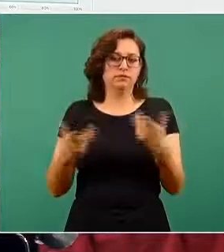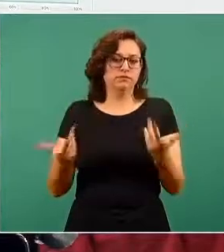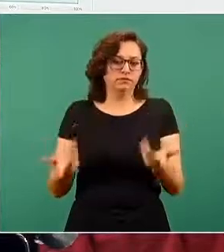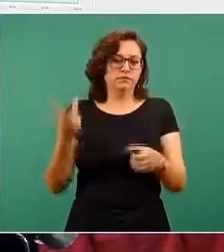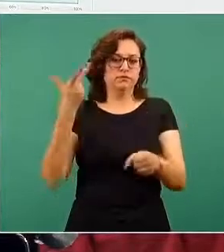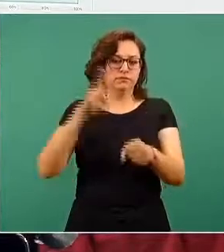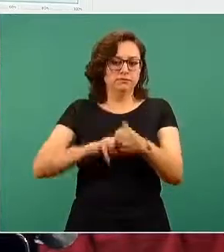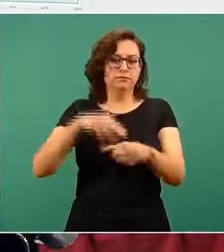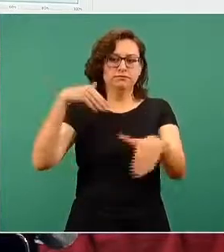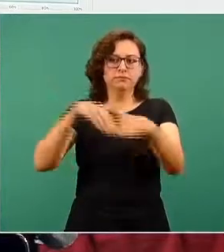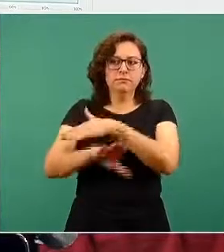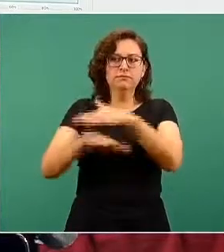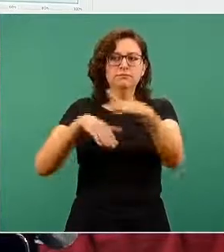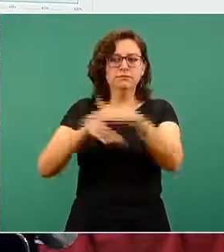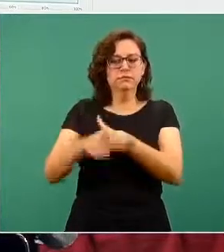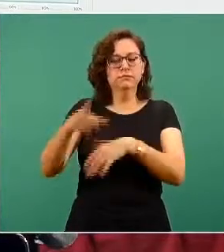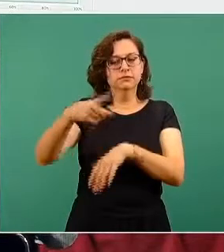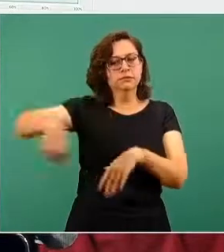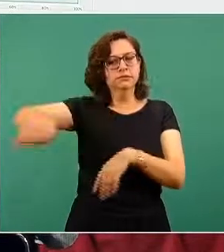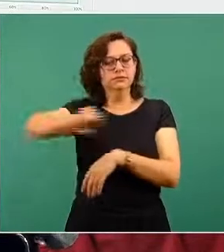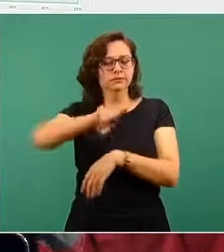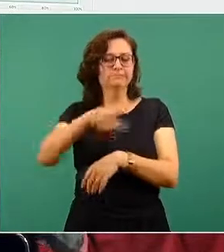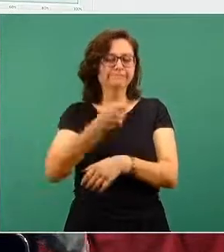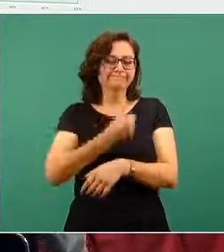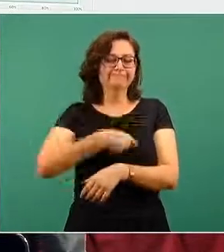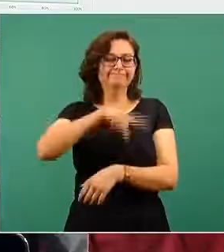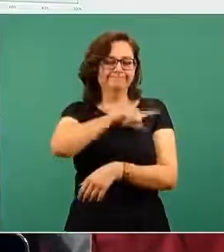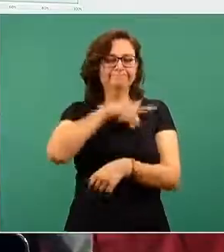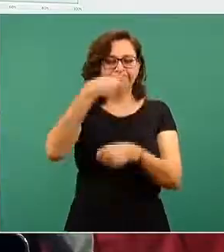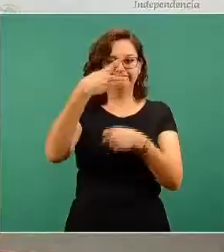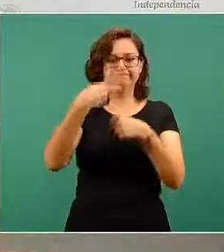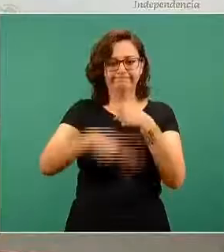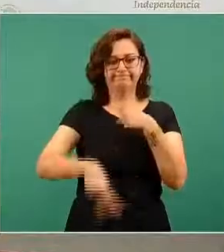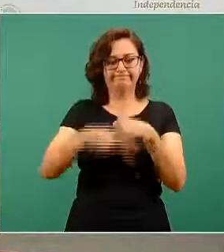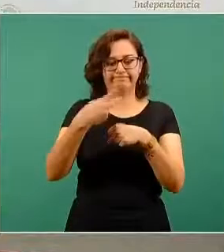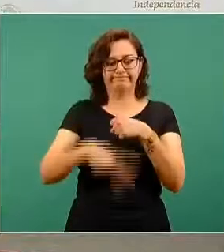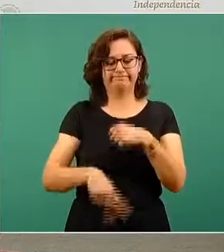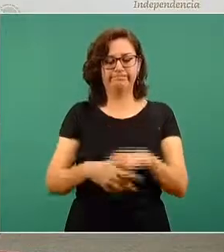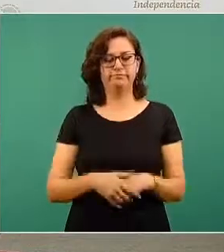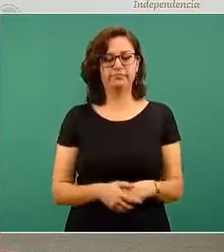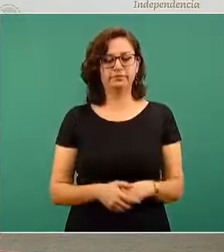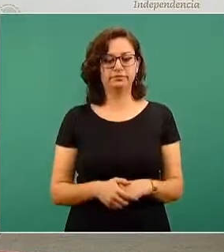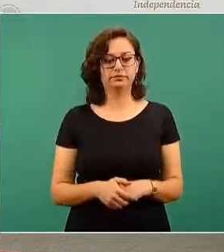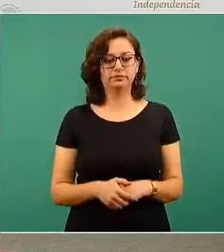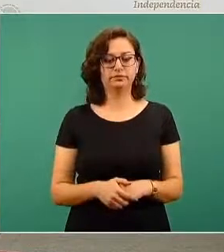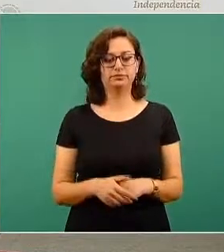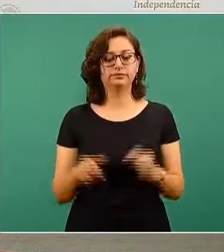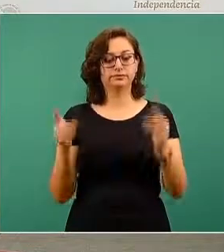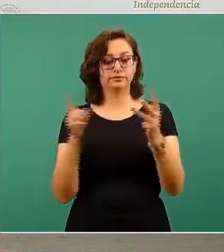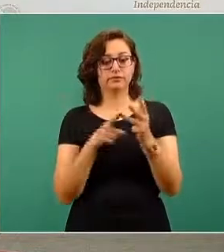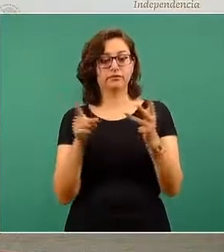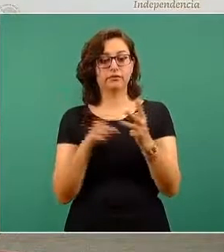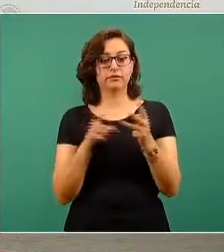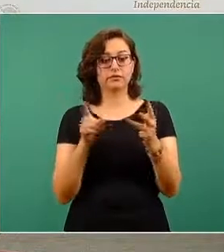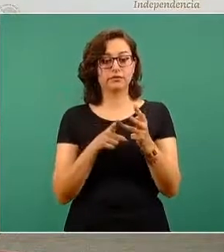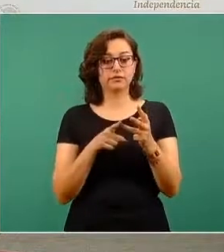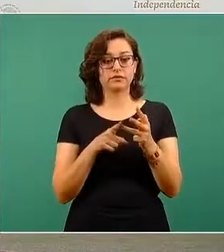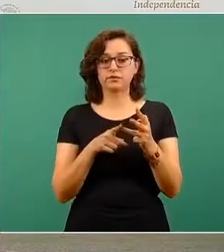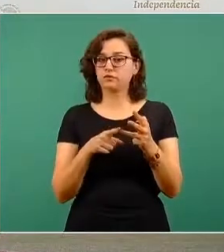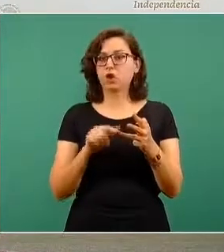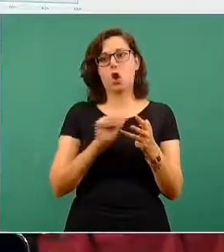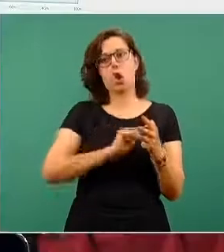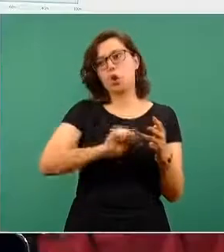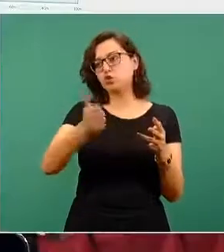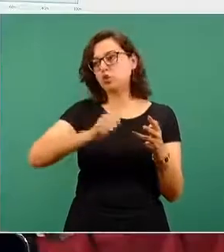tanto que pongan en mayor riesgo a nuestras compañeras y compañeros trabajadores de la salud. Tercera línea, definimos todo lo